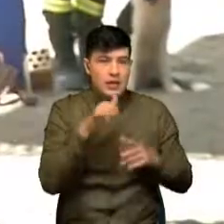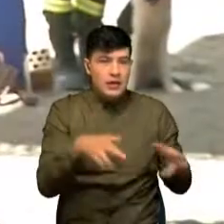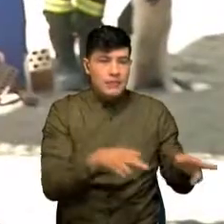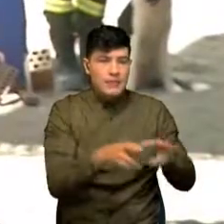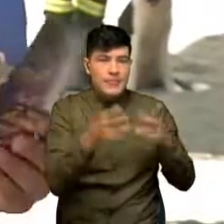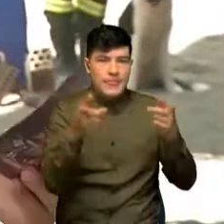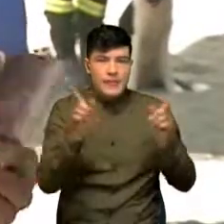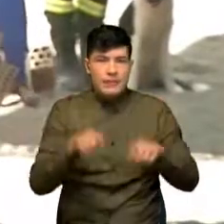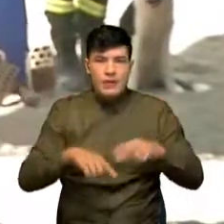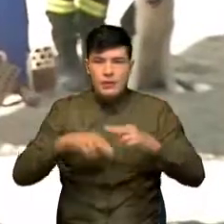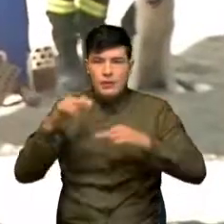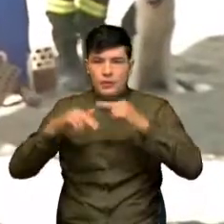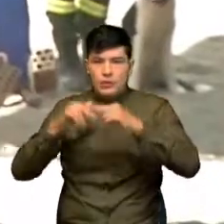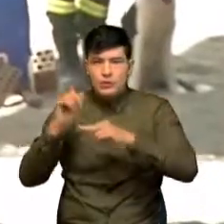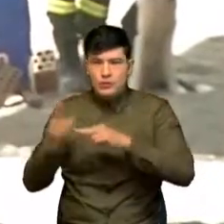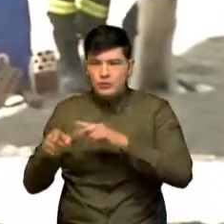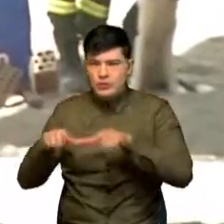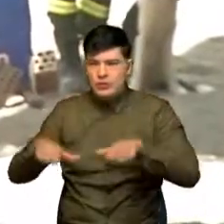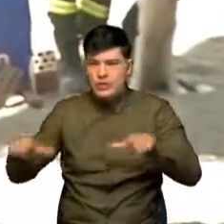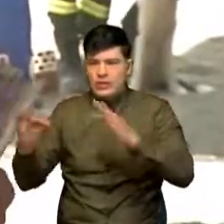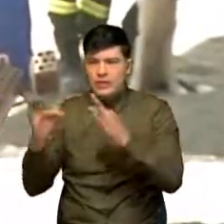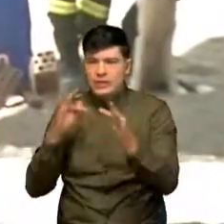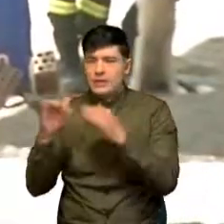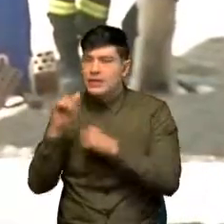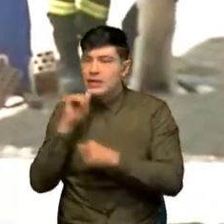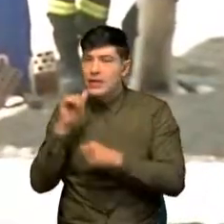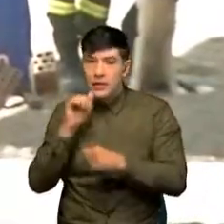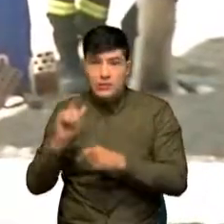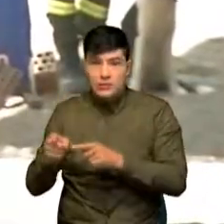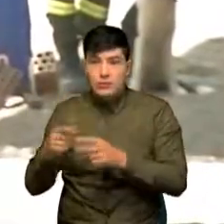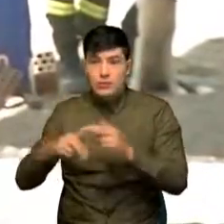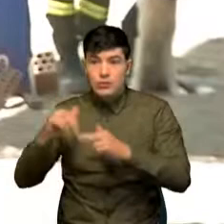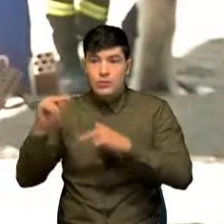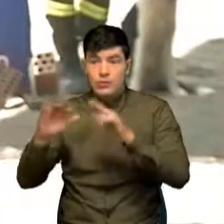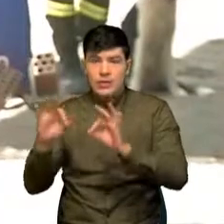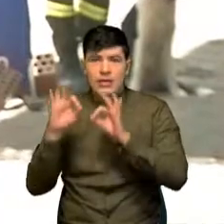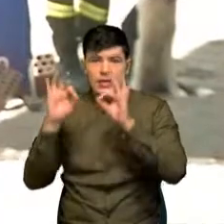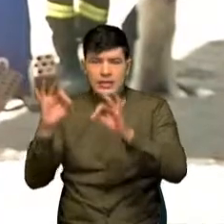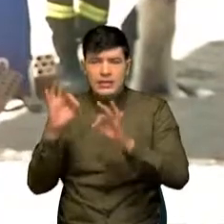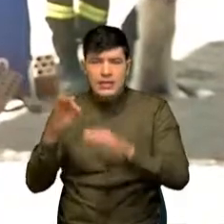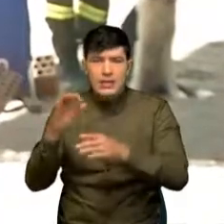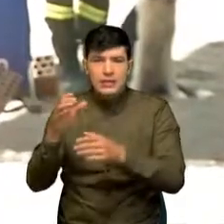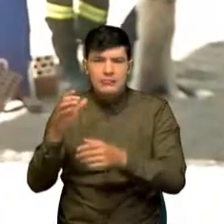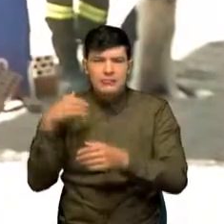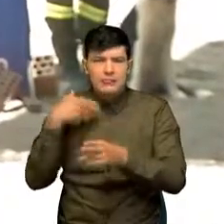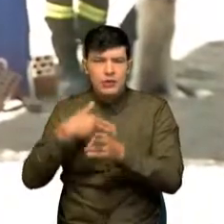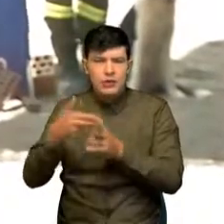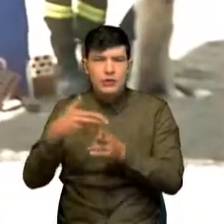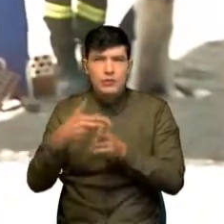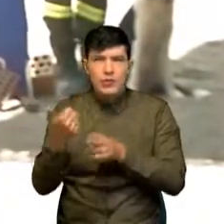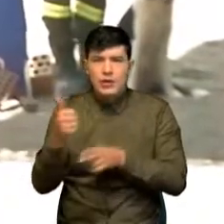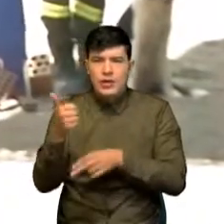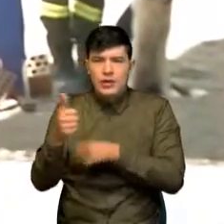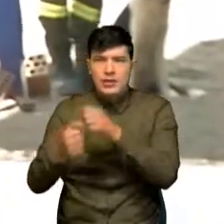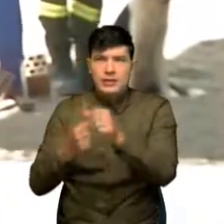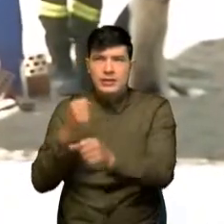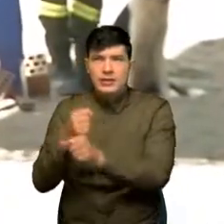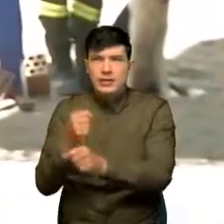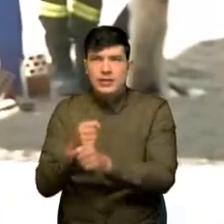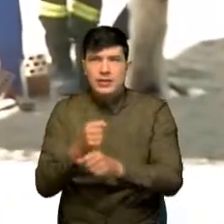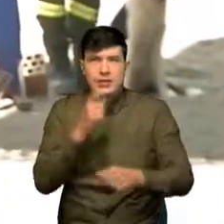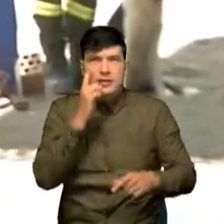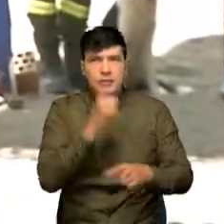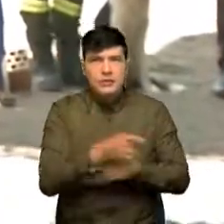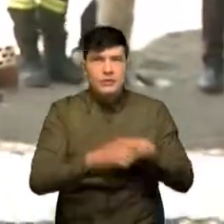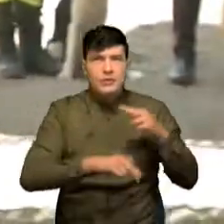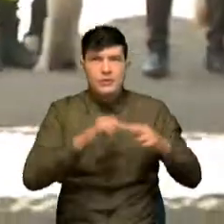una obra que estamos sobre un 40% de avance y garantiza el suministro de agua potable a la ciudad en los próximos 10 años. Estas son obras que,